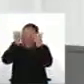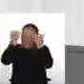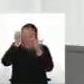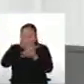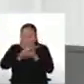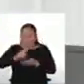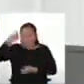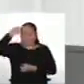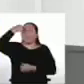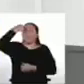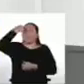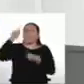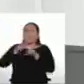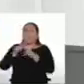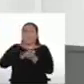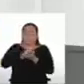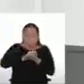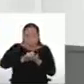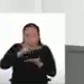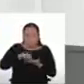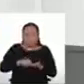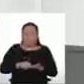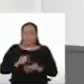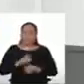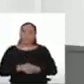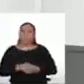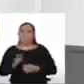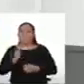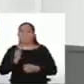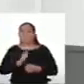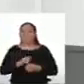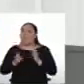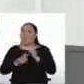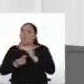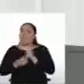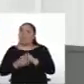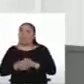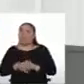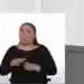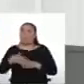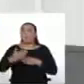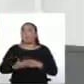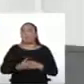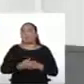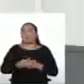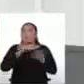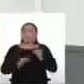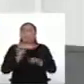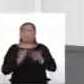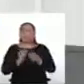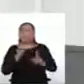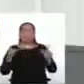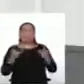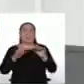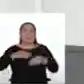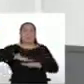en mi cabeza y en esta servilleta de papel, tú sabes, para reciclar. Y voy a pasarlo todo a la laptop